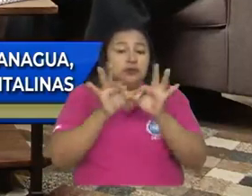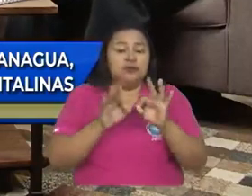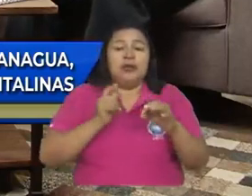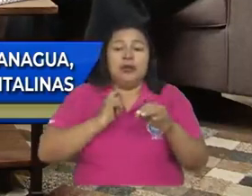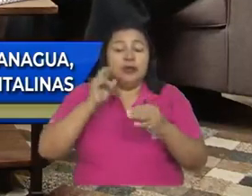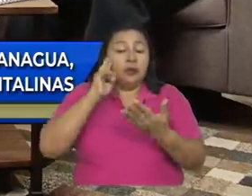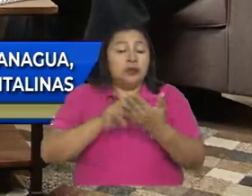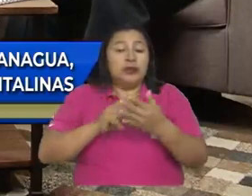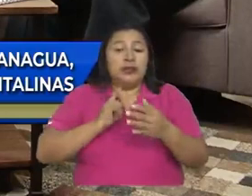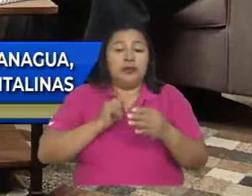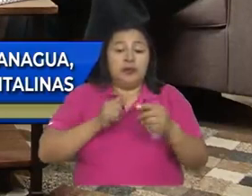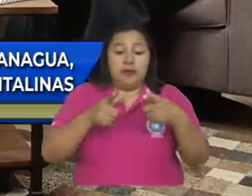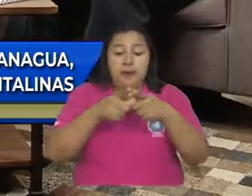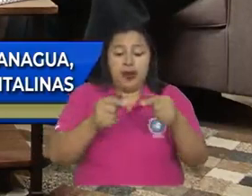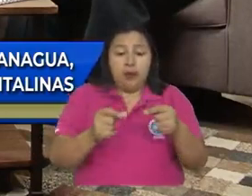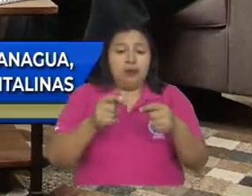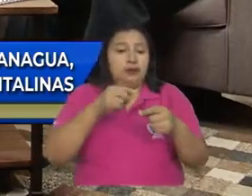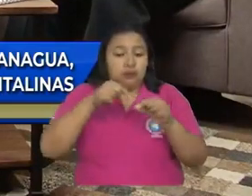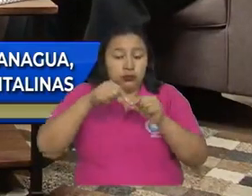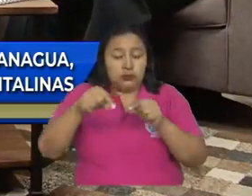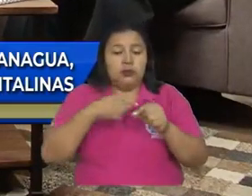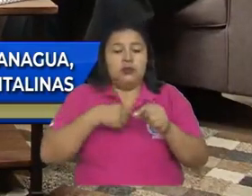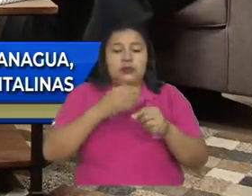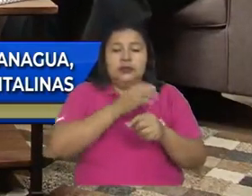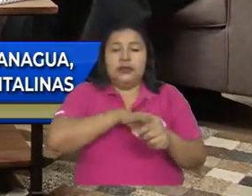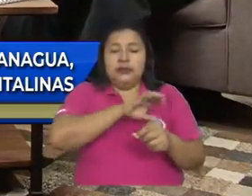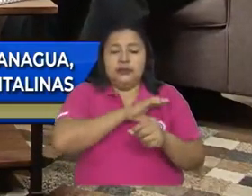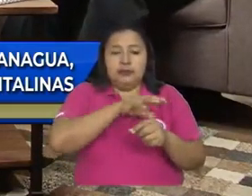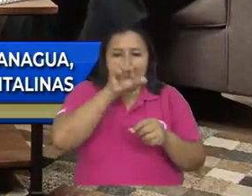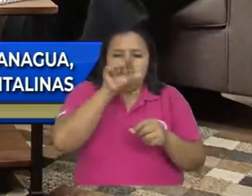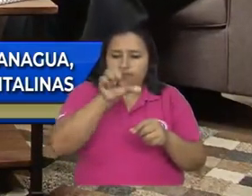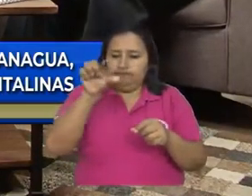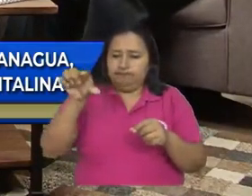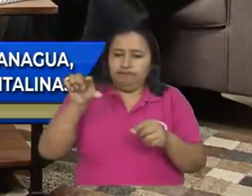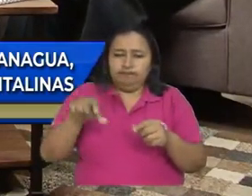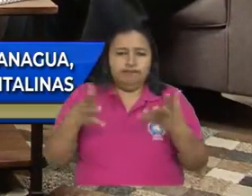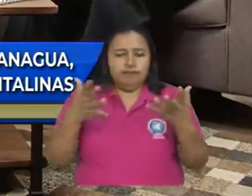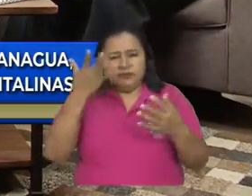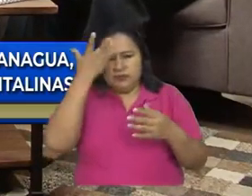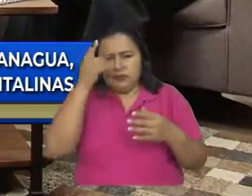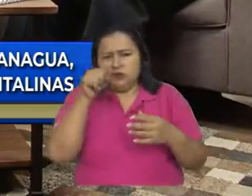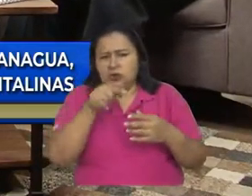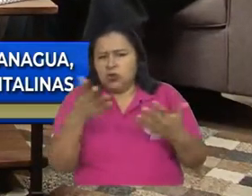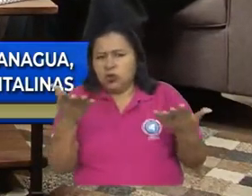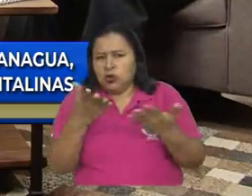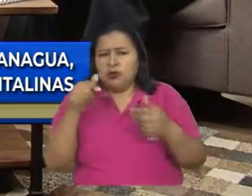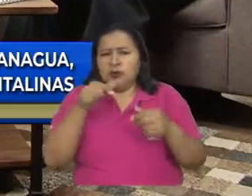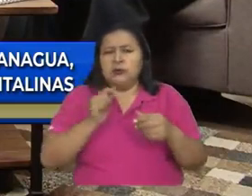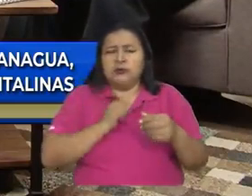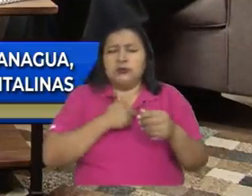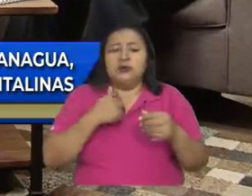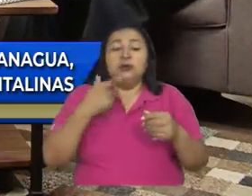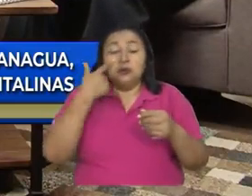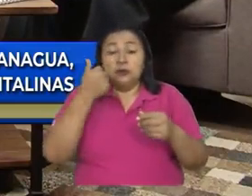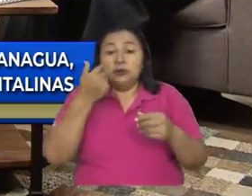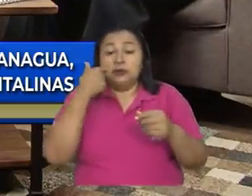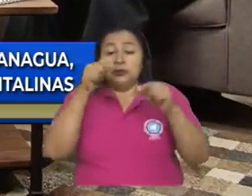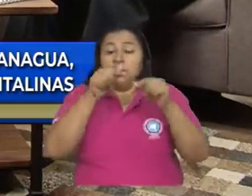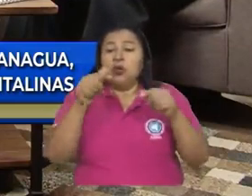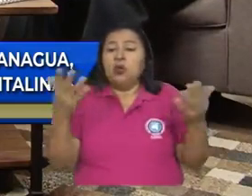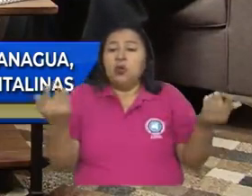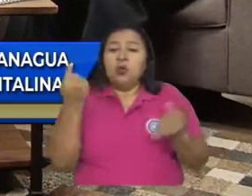caracterizado nuestro municipio a través de cada uno de los sistemas, y uno de ellos es tener conocimiento